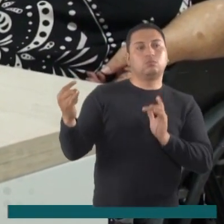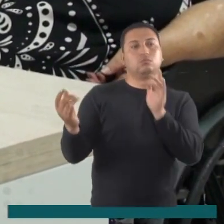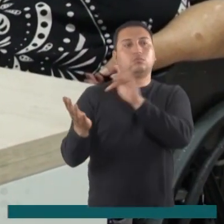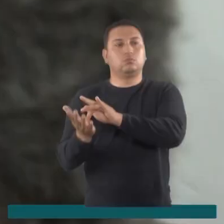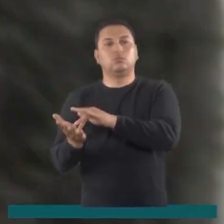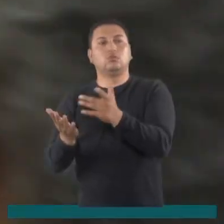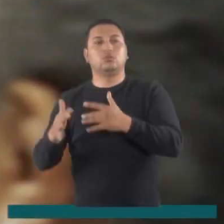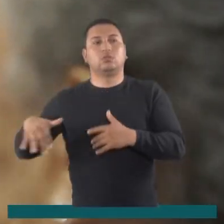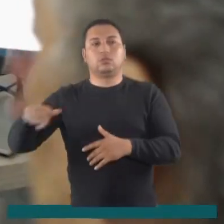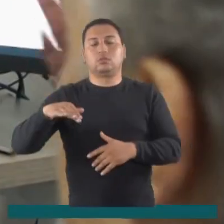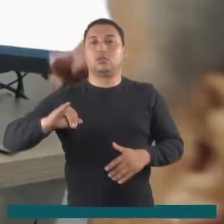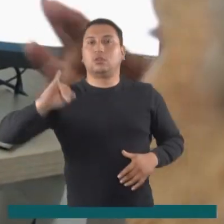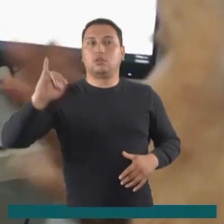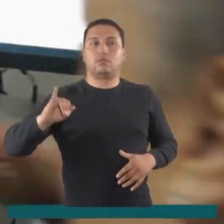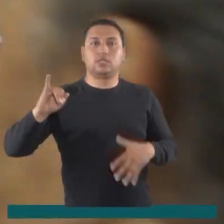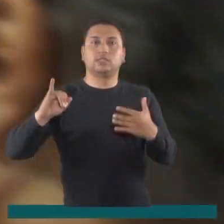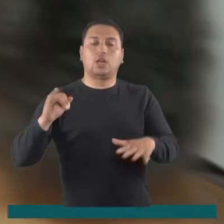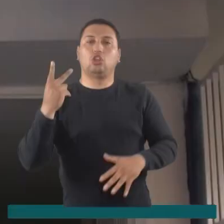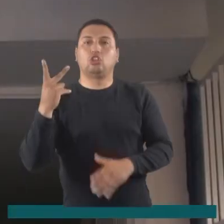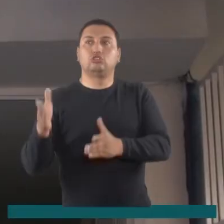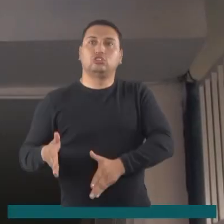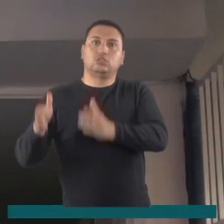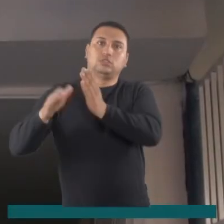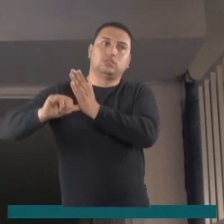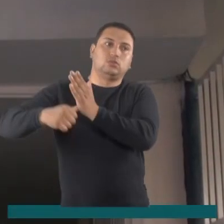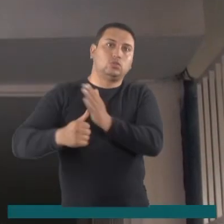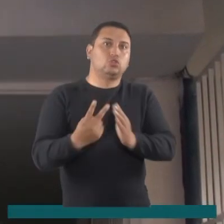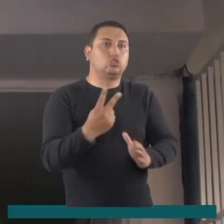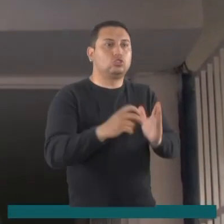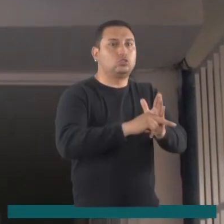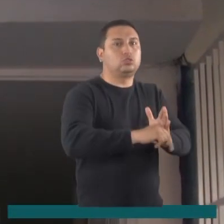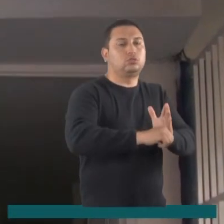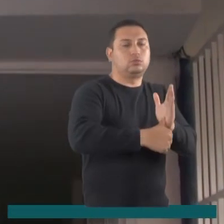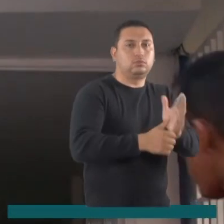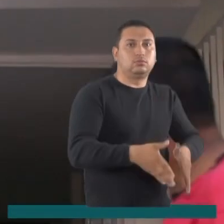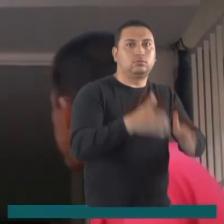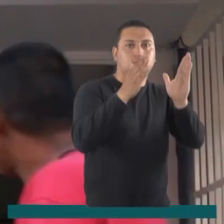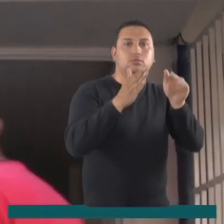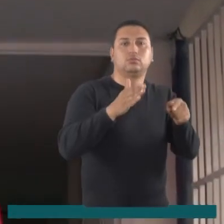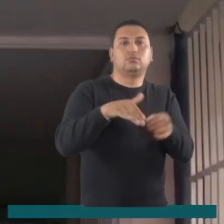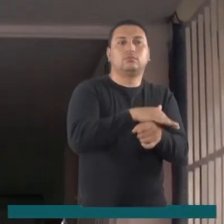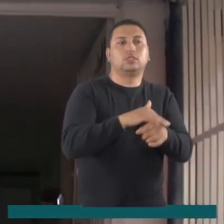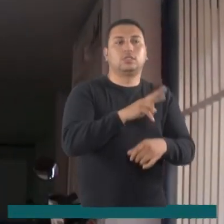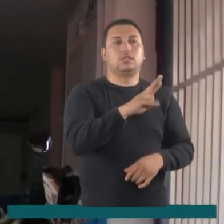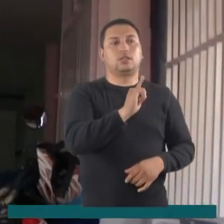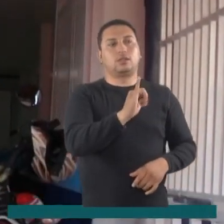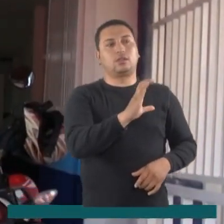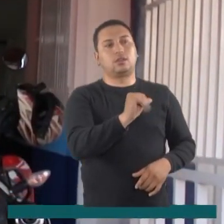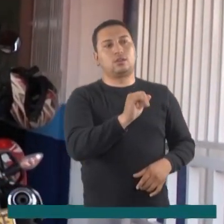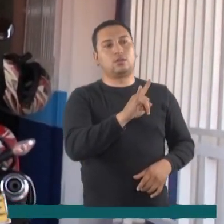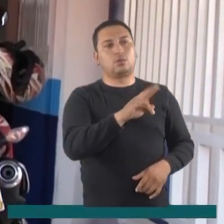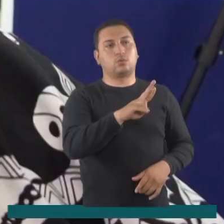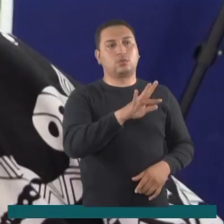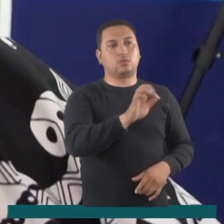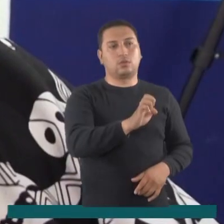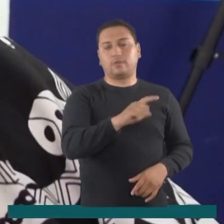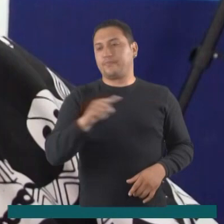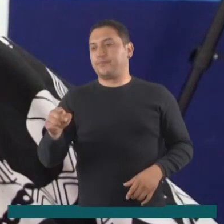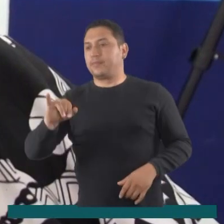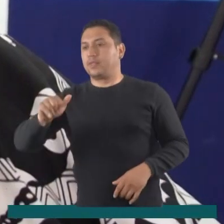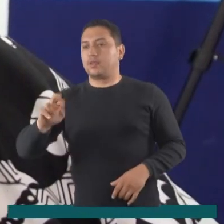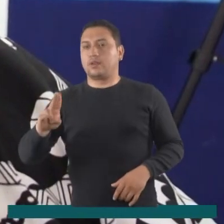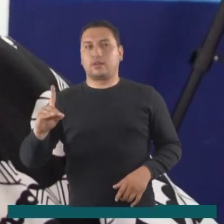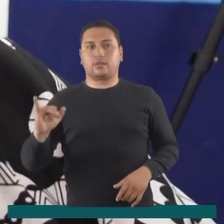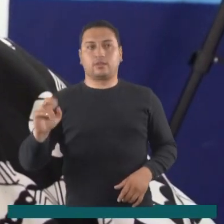la entidad. Ibagué abrió las puertas de 2 registradurías auxiliares ubicadas en los barrios Ricaurte y El Jardín. Muy